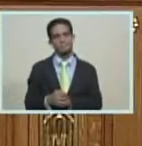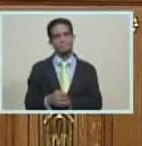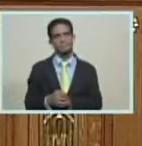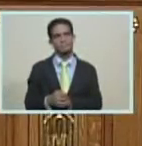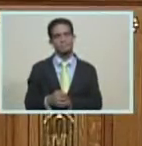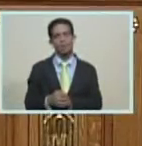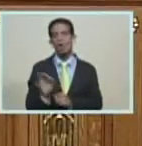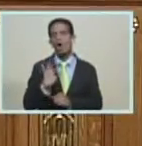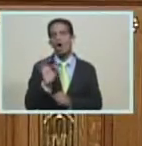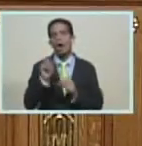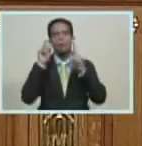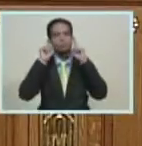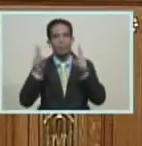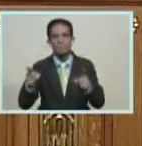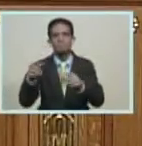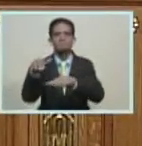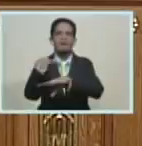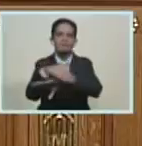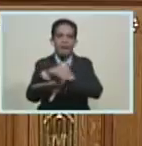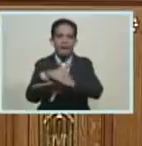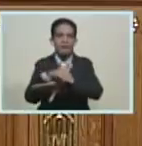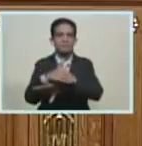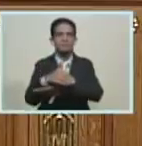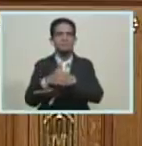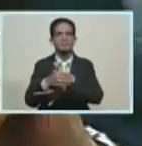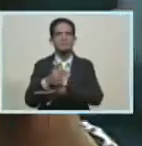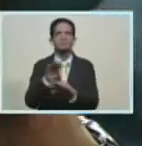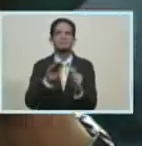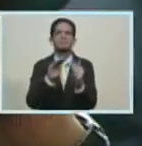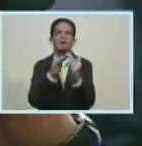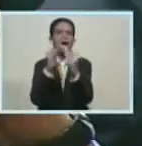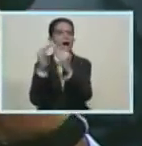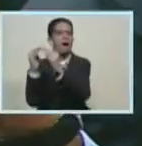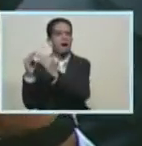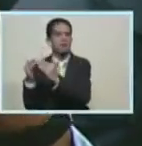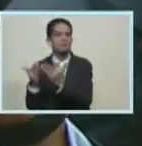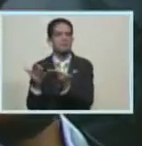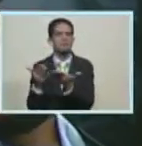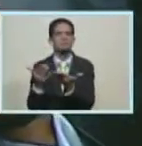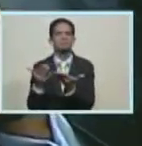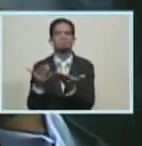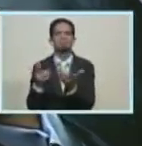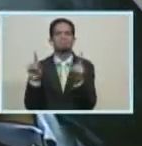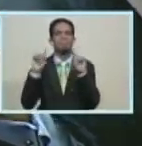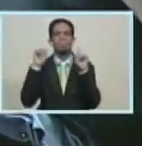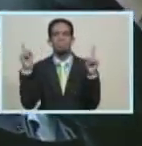una avenida, una calle, una carretera, un urbanismo, una cancha de fútbol,